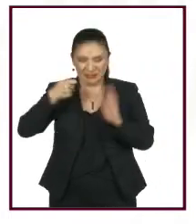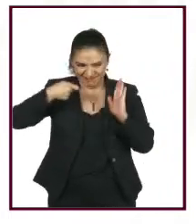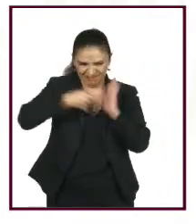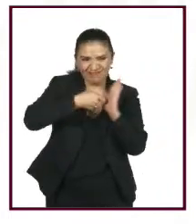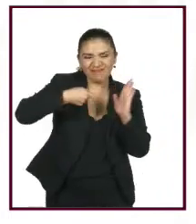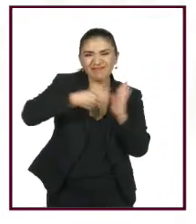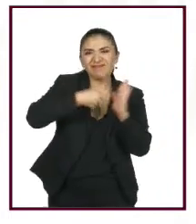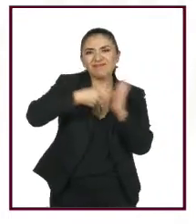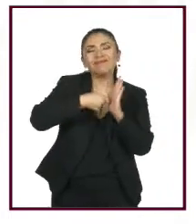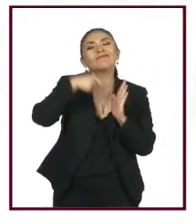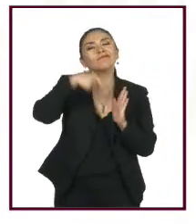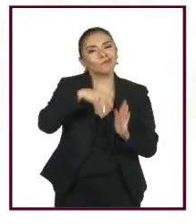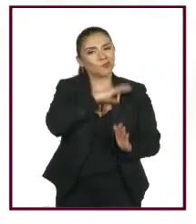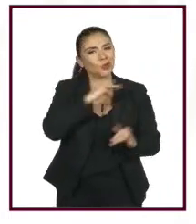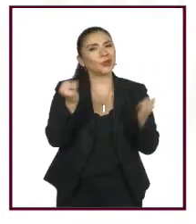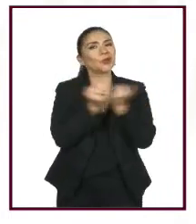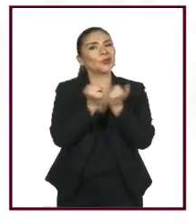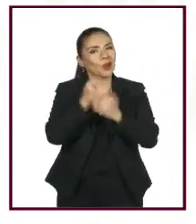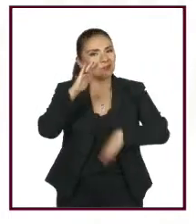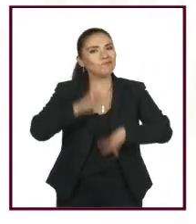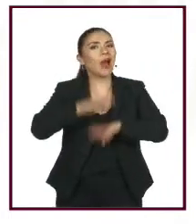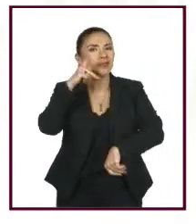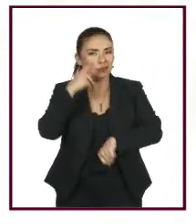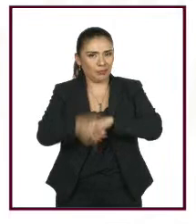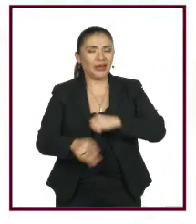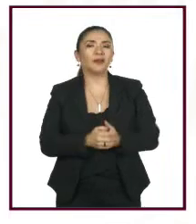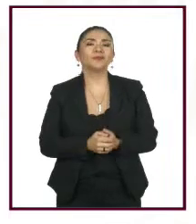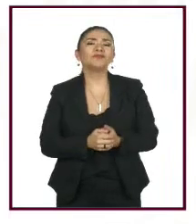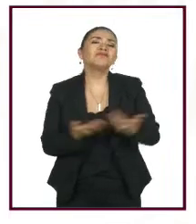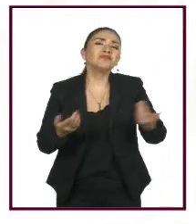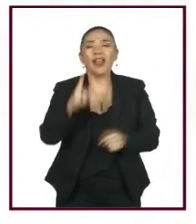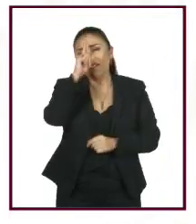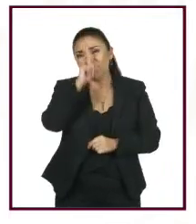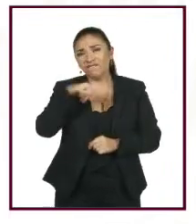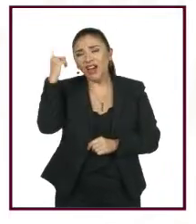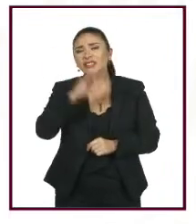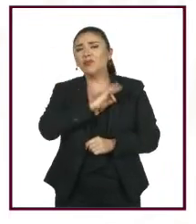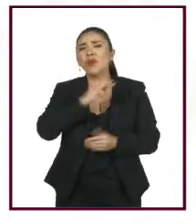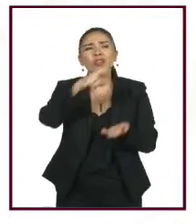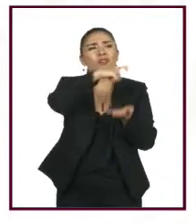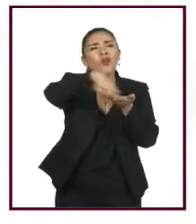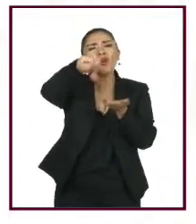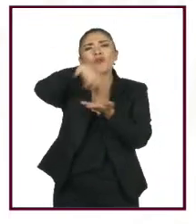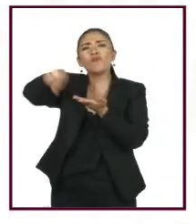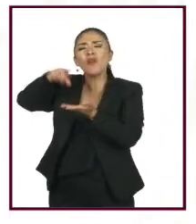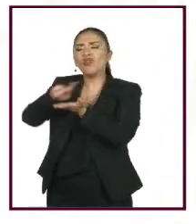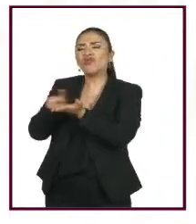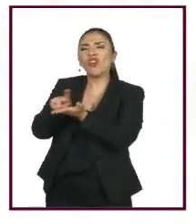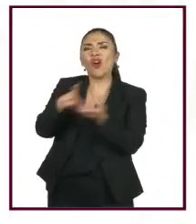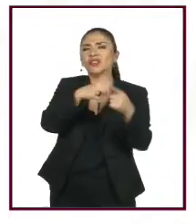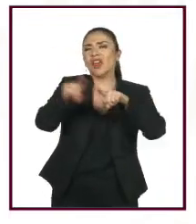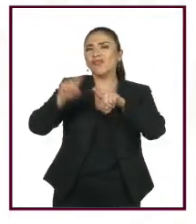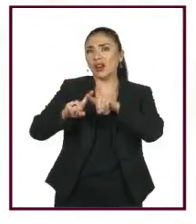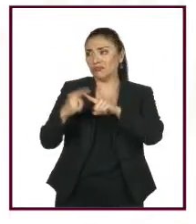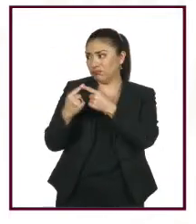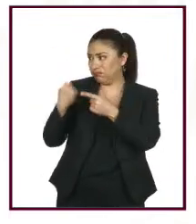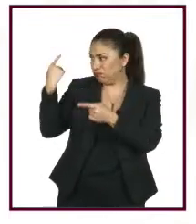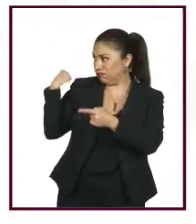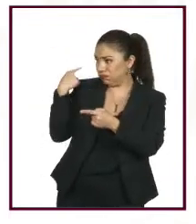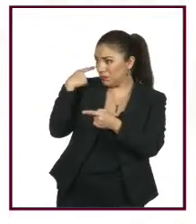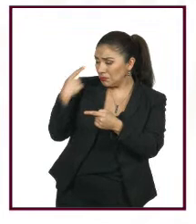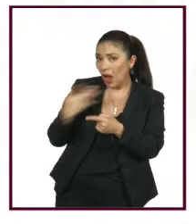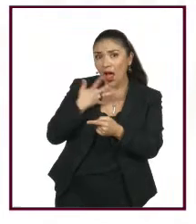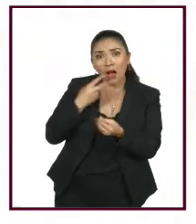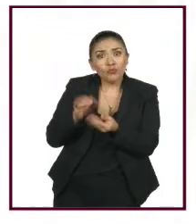pues tiene también un impacto mucho mayor. El fácil acceso a las mismas sustancias en las últimas décadas